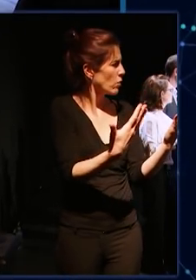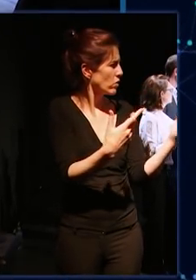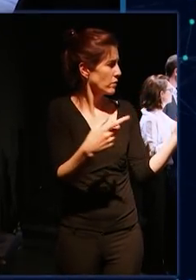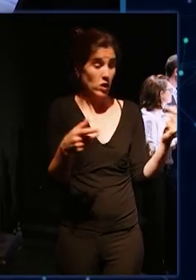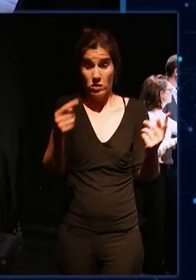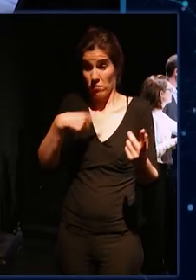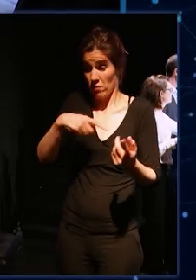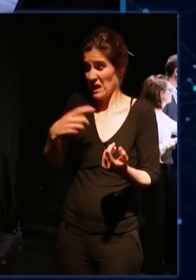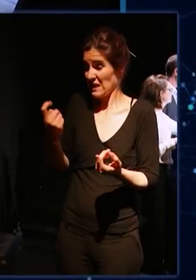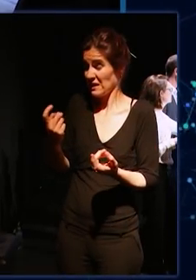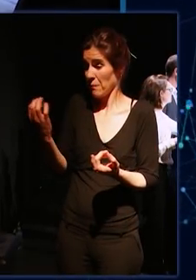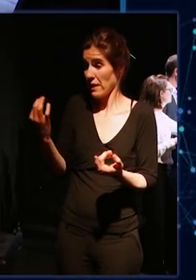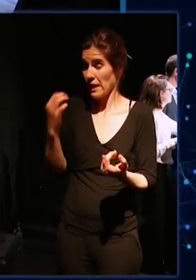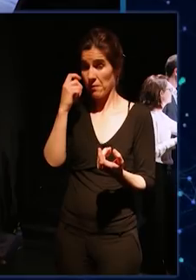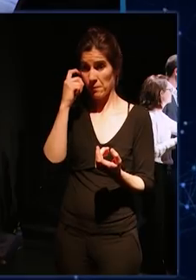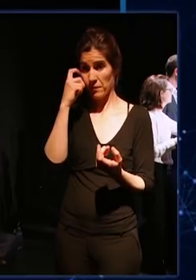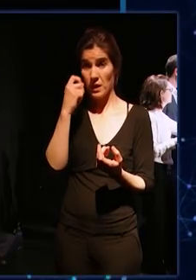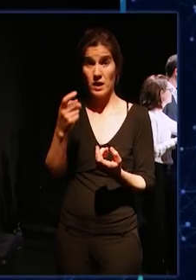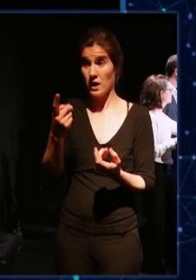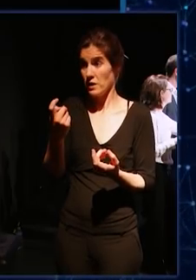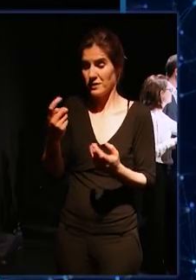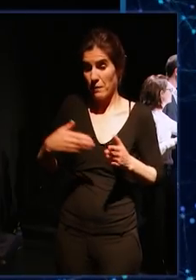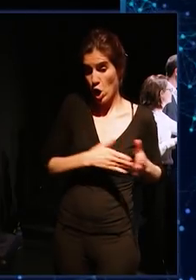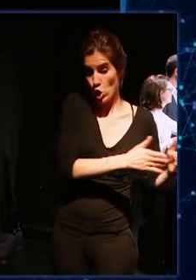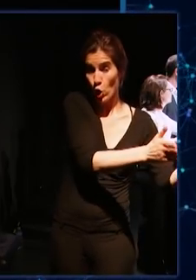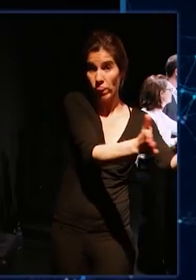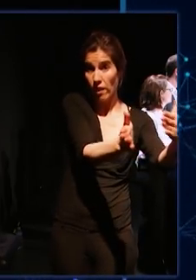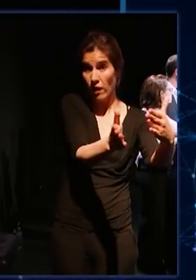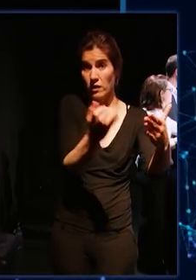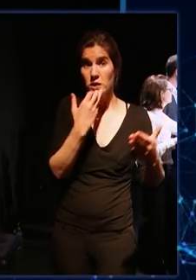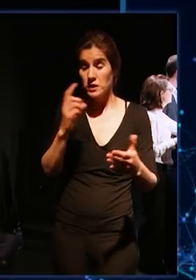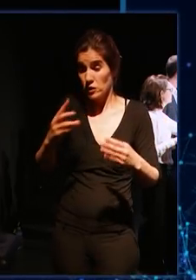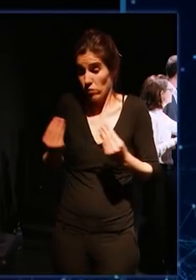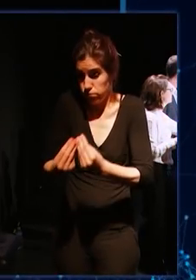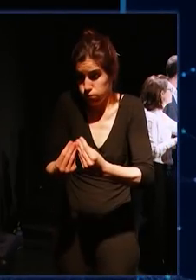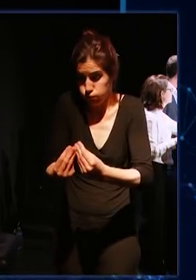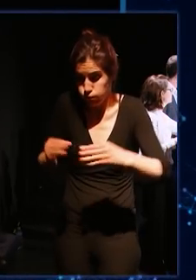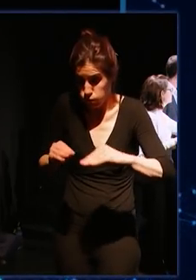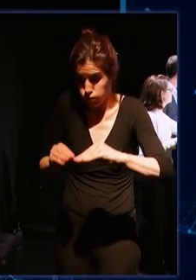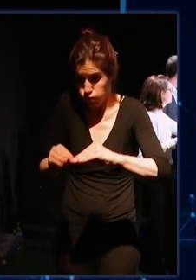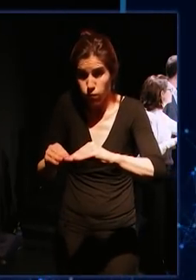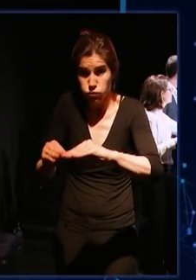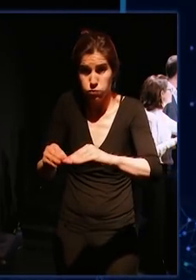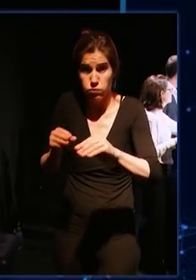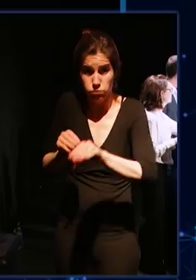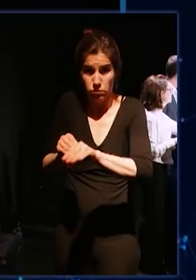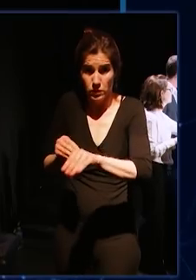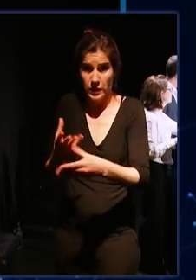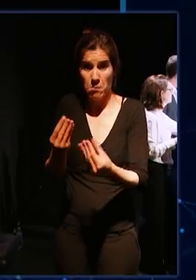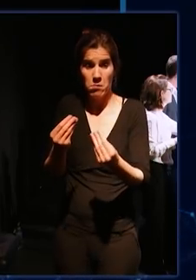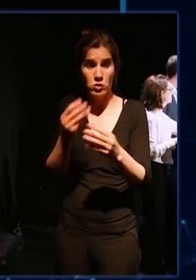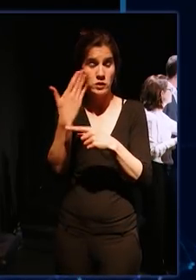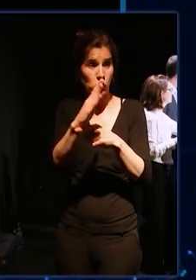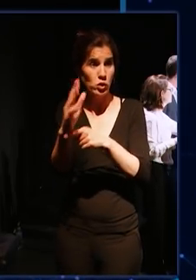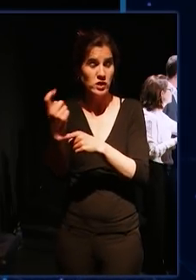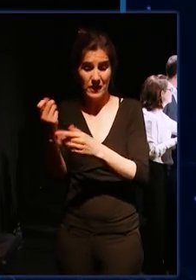necesitamos es móvil, o sea, necesitamos rondas, porque si no nos embozamos donde no toca, ¿no? Y hay varias propuestas, pues tendríamos